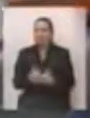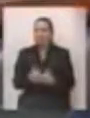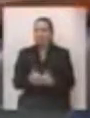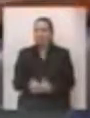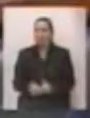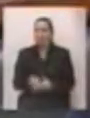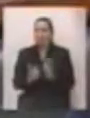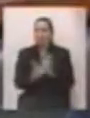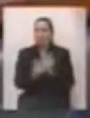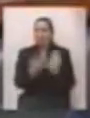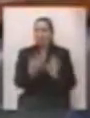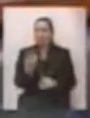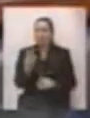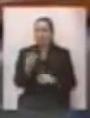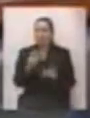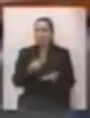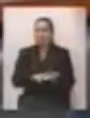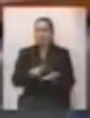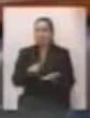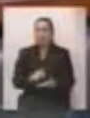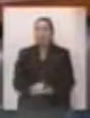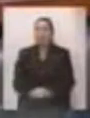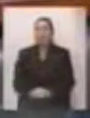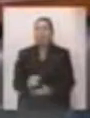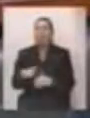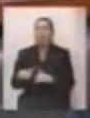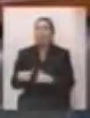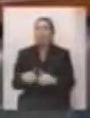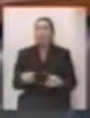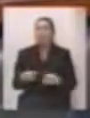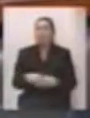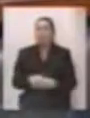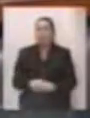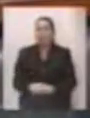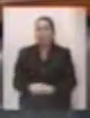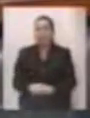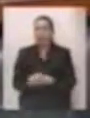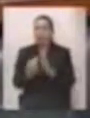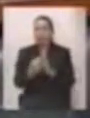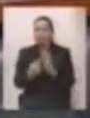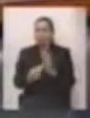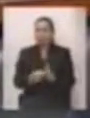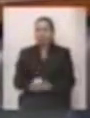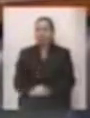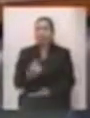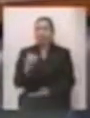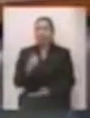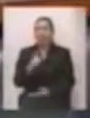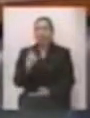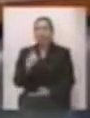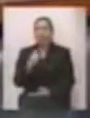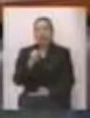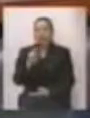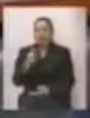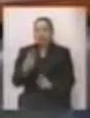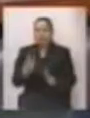la República hay una ley, la 1020, aprobada inmediatamente por unanimidad en el Congreso, promulgada, reglamentada el 1 de diciembre de